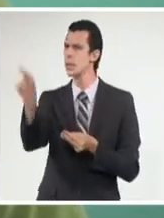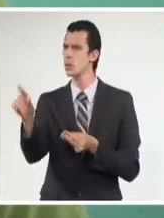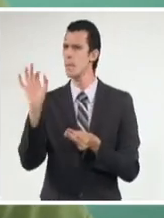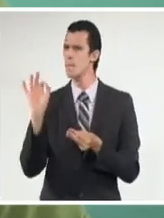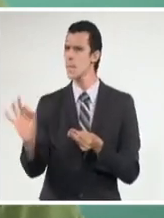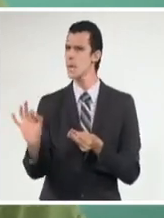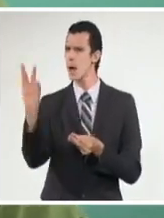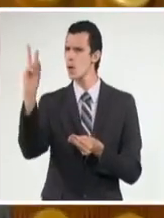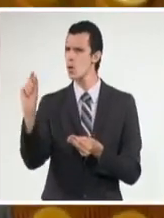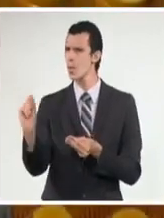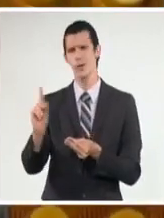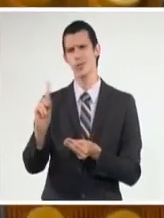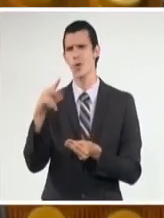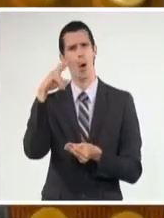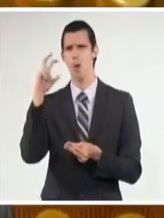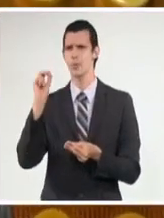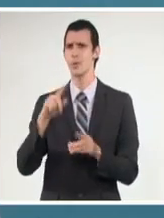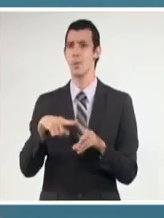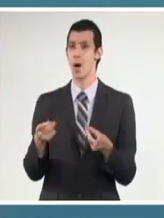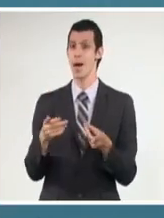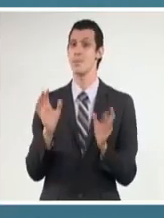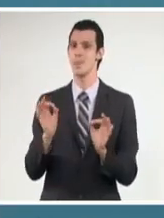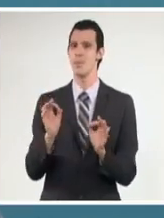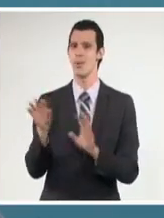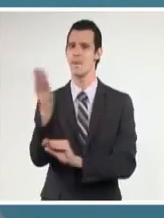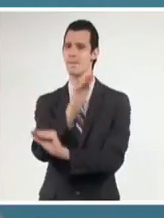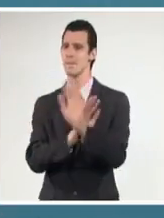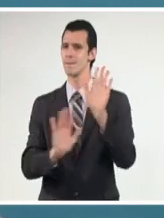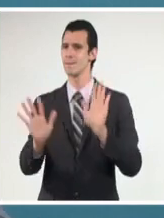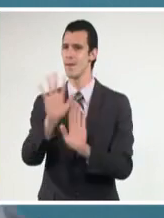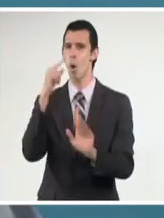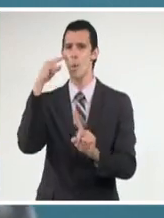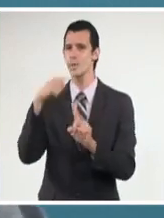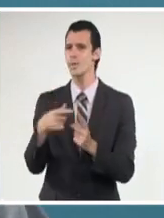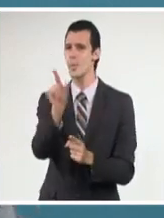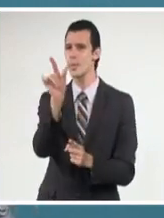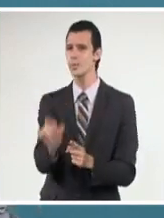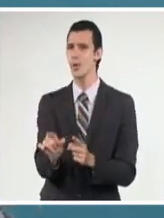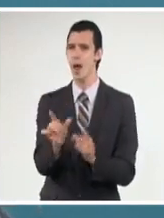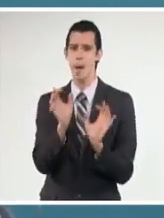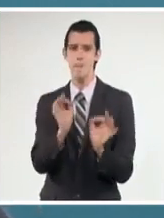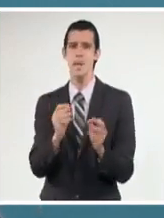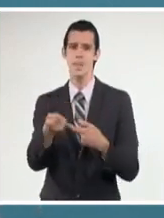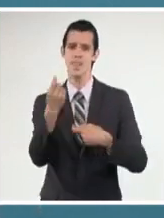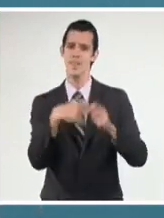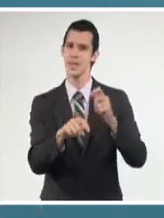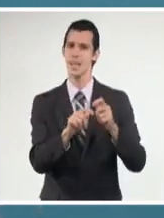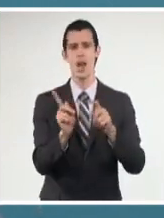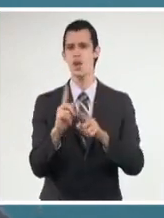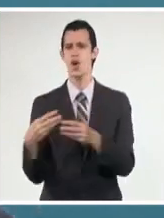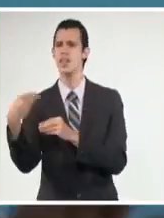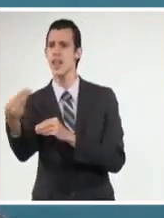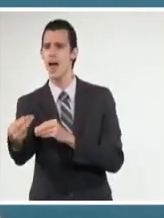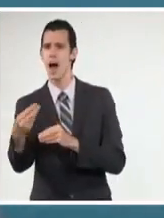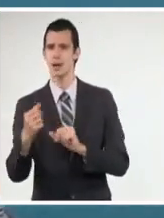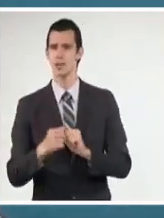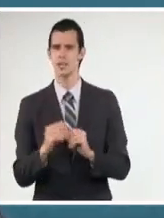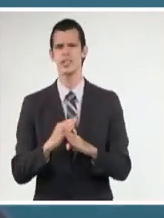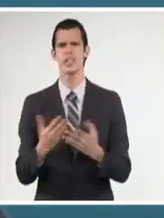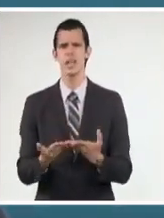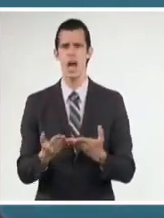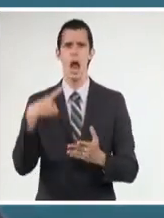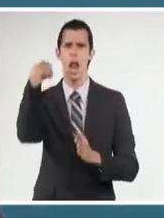que no lo identifiquen previamente. Cobran de 150 a 200 pesos por hacer el traslado del medicamento. Es decir, nunca da la cara la persona